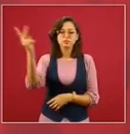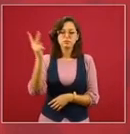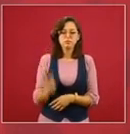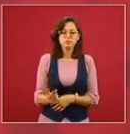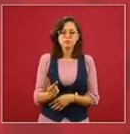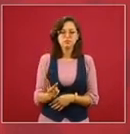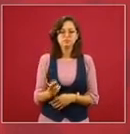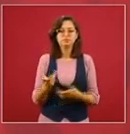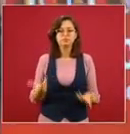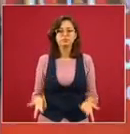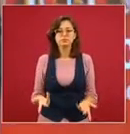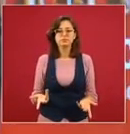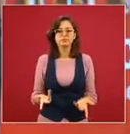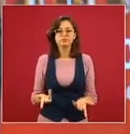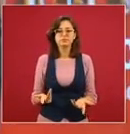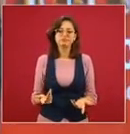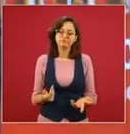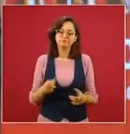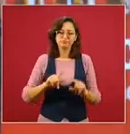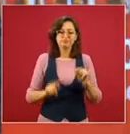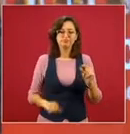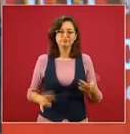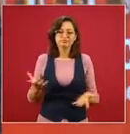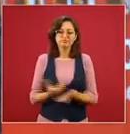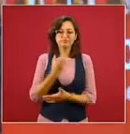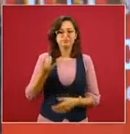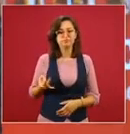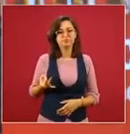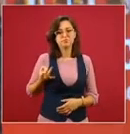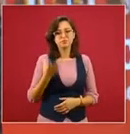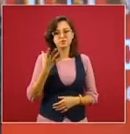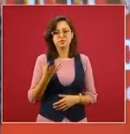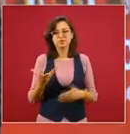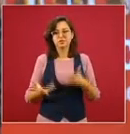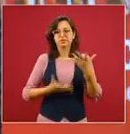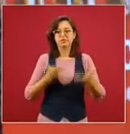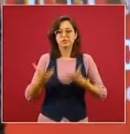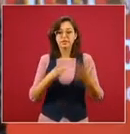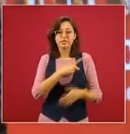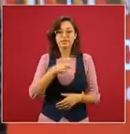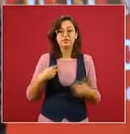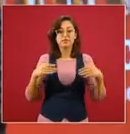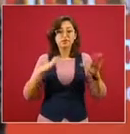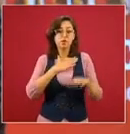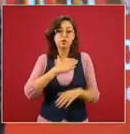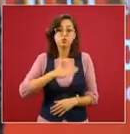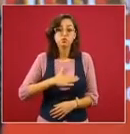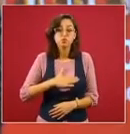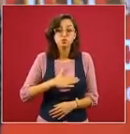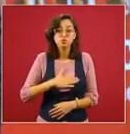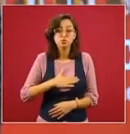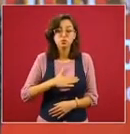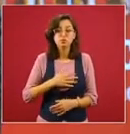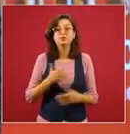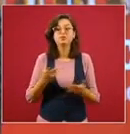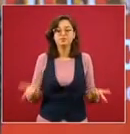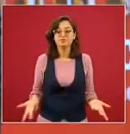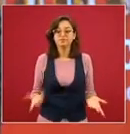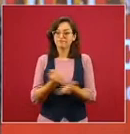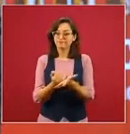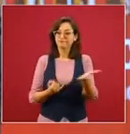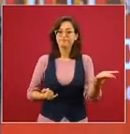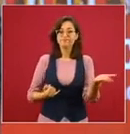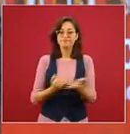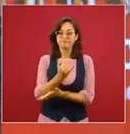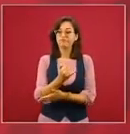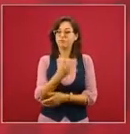y triunfa la República. Y había que hacer justicia, hablando de justicia. Son decisiones